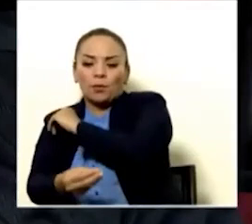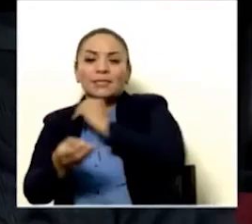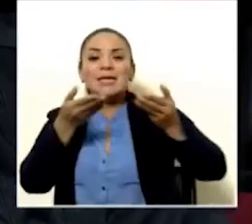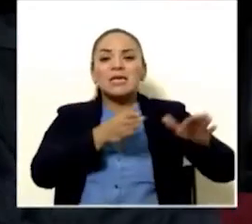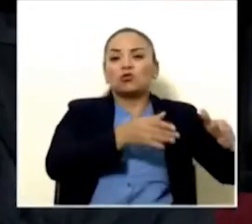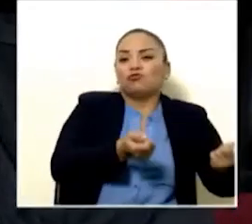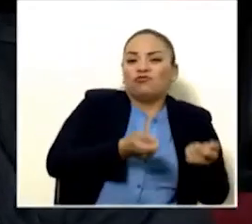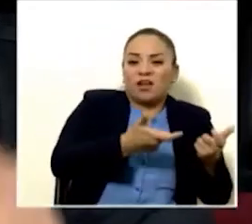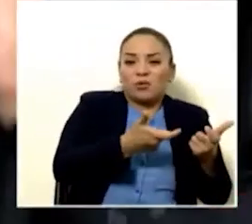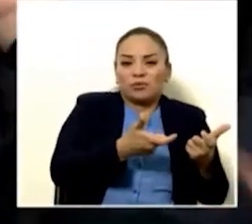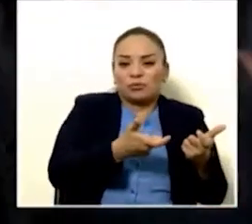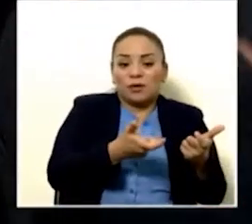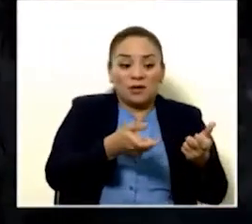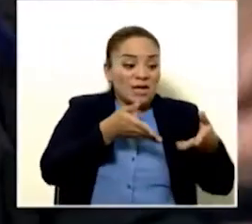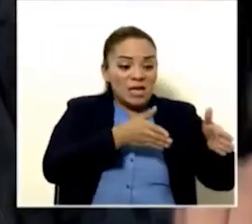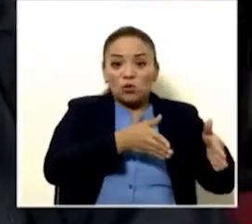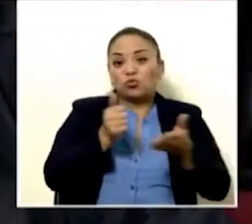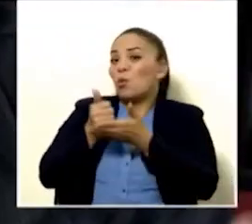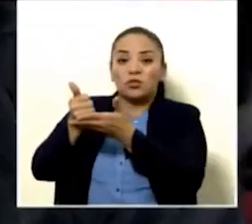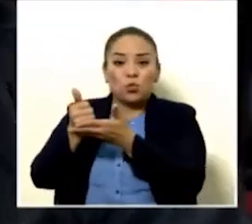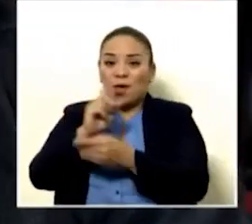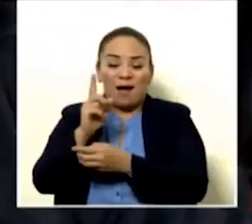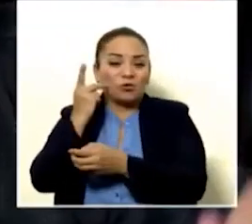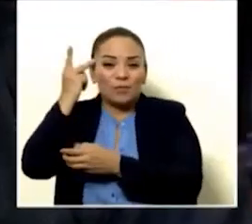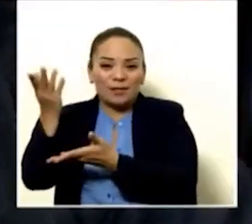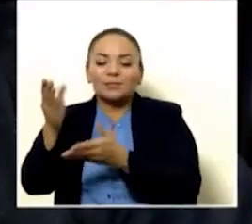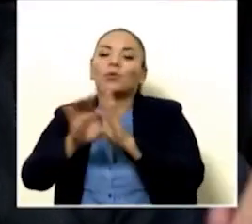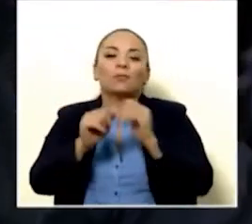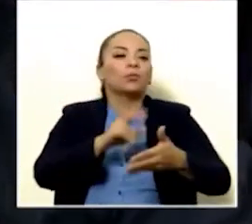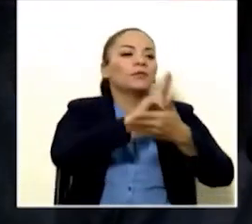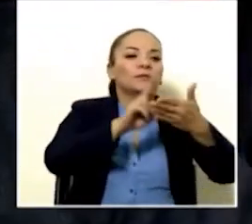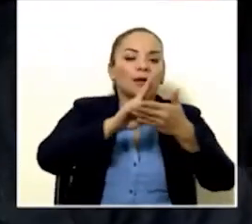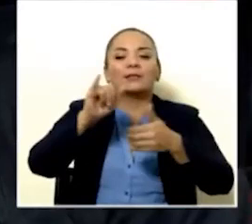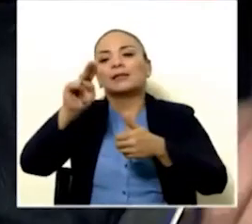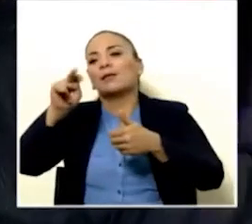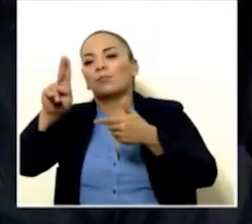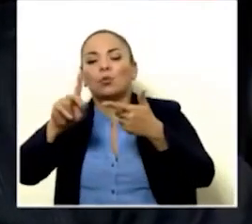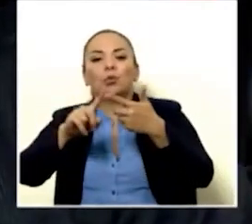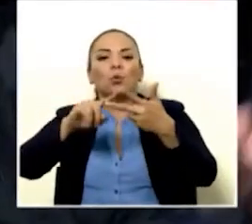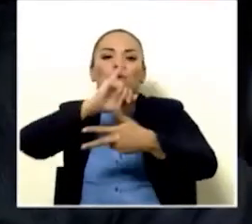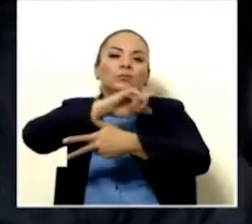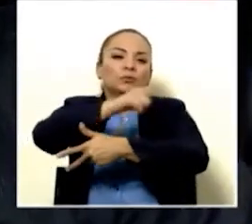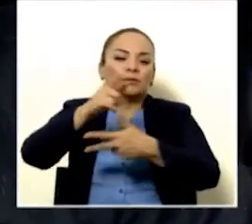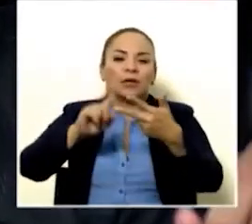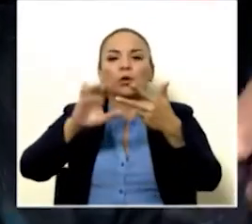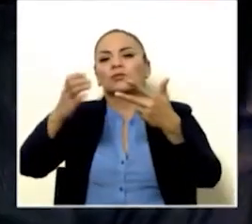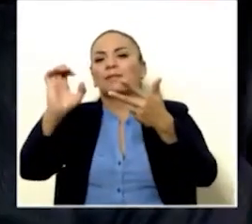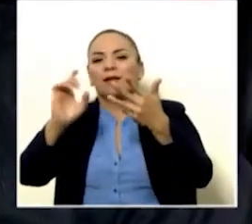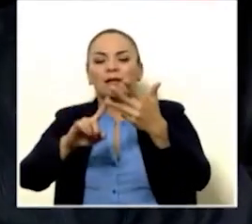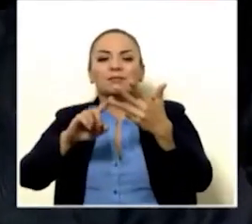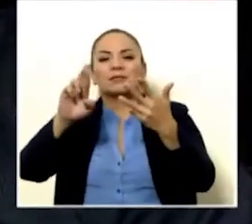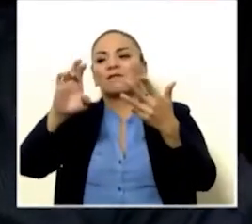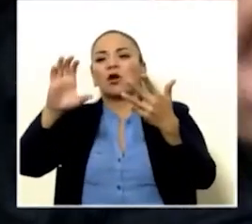que lamentablemente no le ayudan. Y aquí cito algunos ejemplos rápidamente: universidades, SIMBU, Junta de Protección, Comisión de Emergencias, Recope,